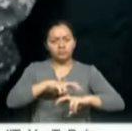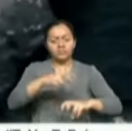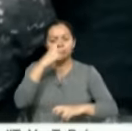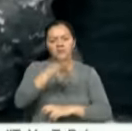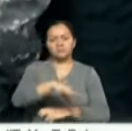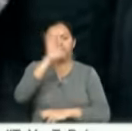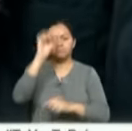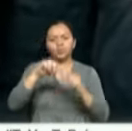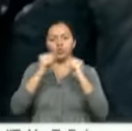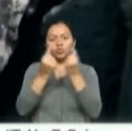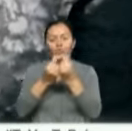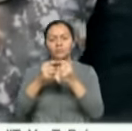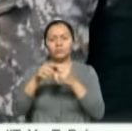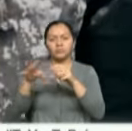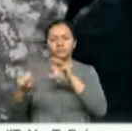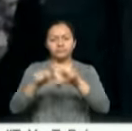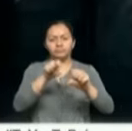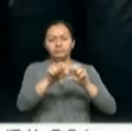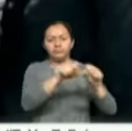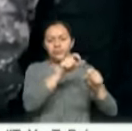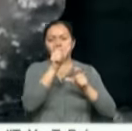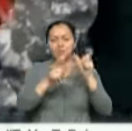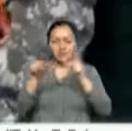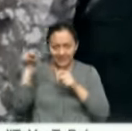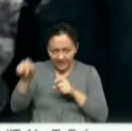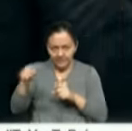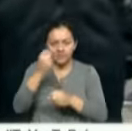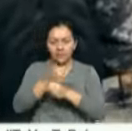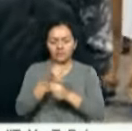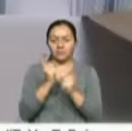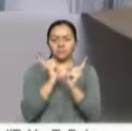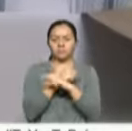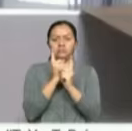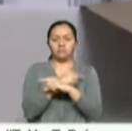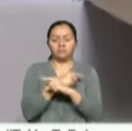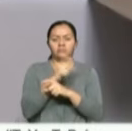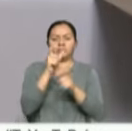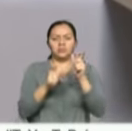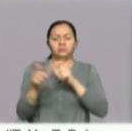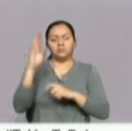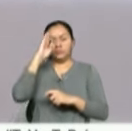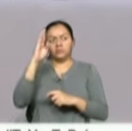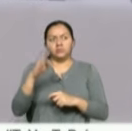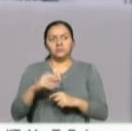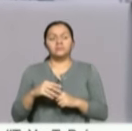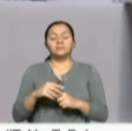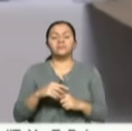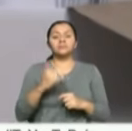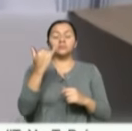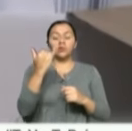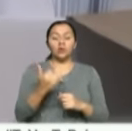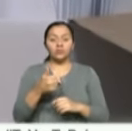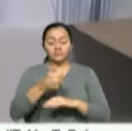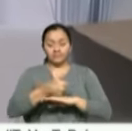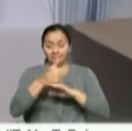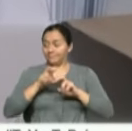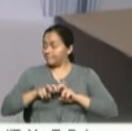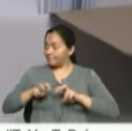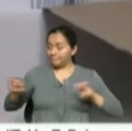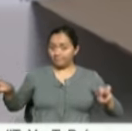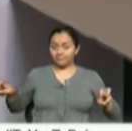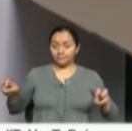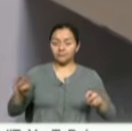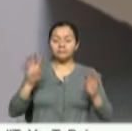se desarticuló a una organización delictiva relacionada con este hecho. Los señores generales que me acompañan el día de aquí y